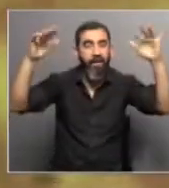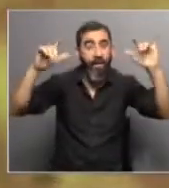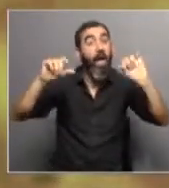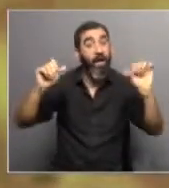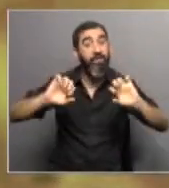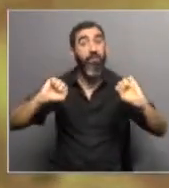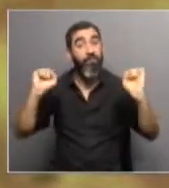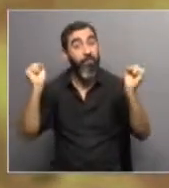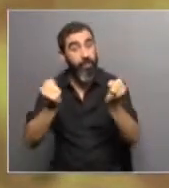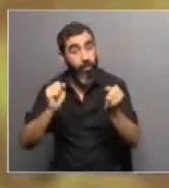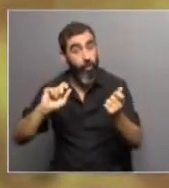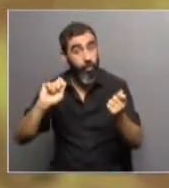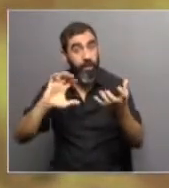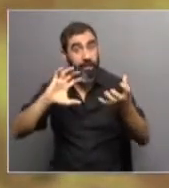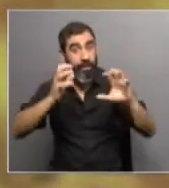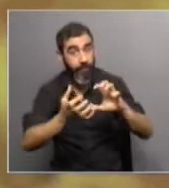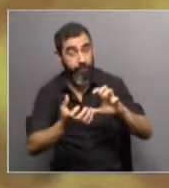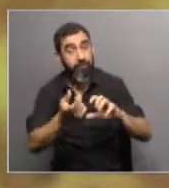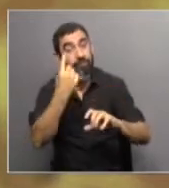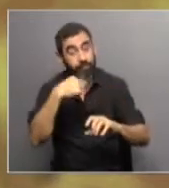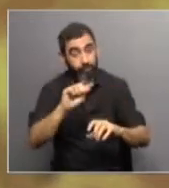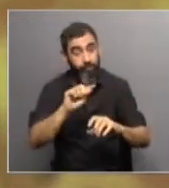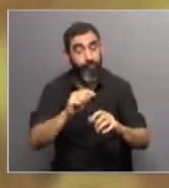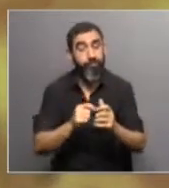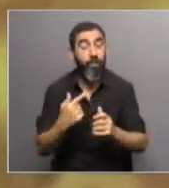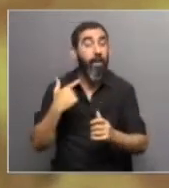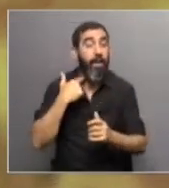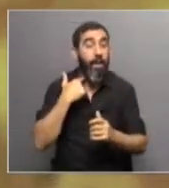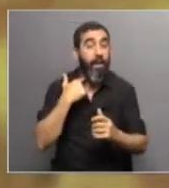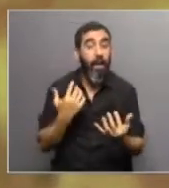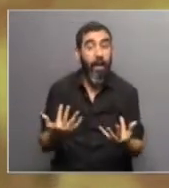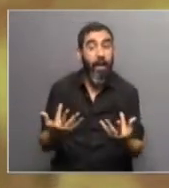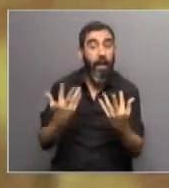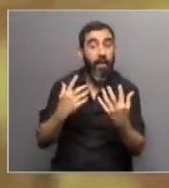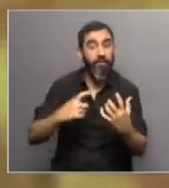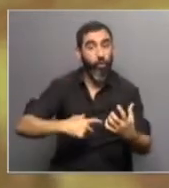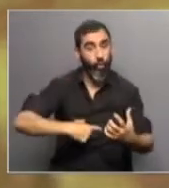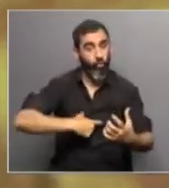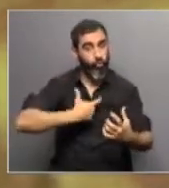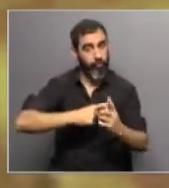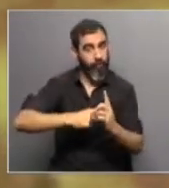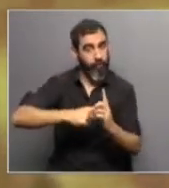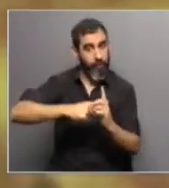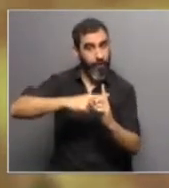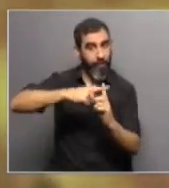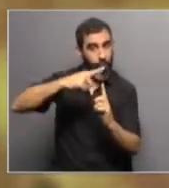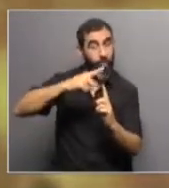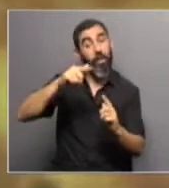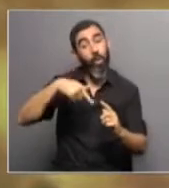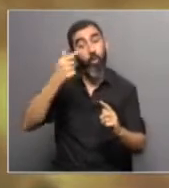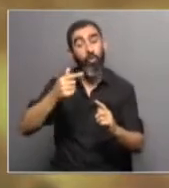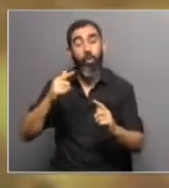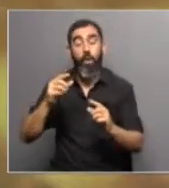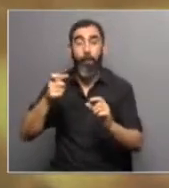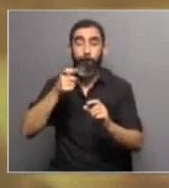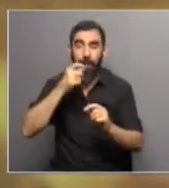clima. Entonces, por un lado, los gases de efecto invernadero tienden a aumentar la temperatura del planeta. Y por otro lado, los